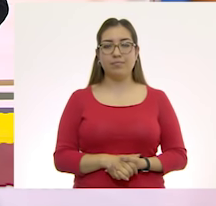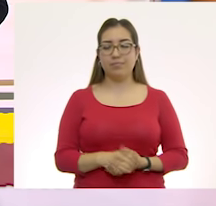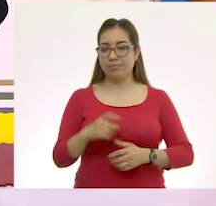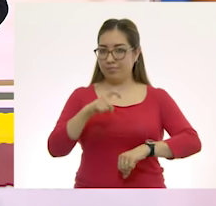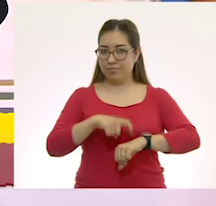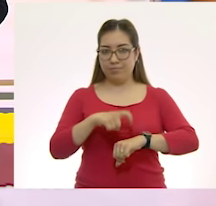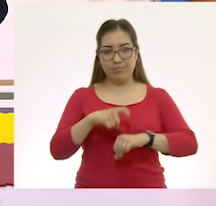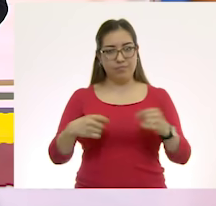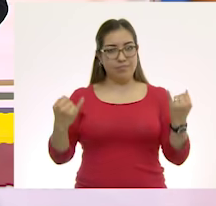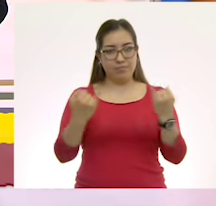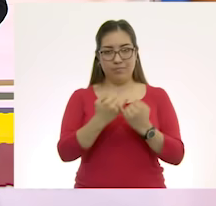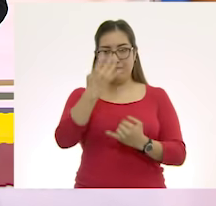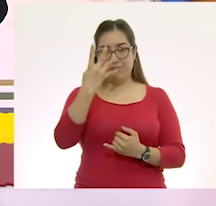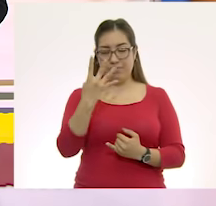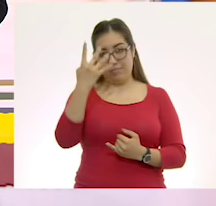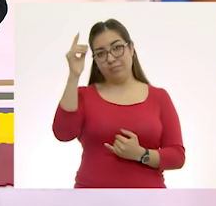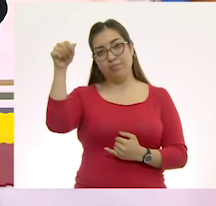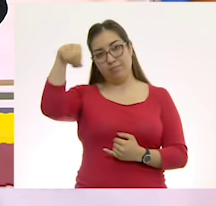1, 2, 3, 4. Ahora hacia abajo.